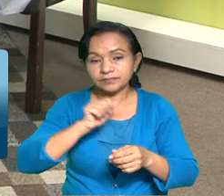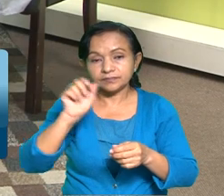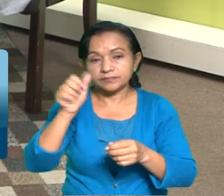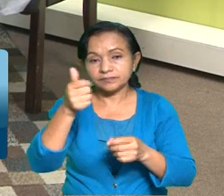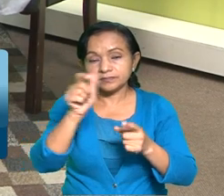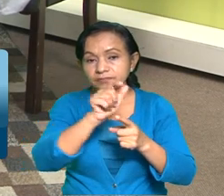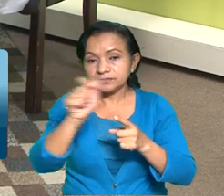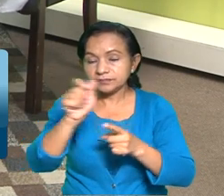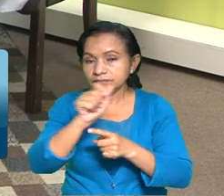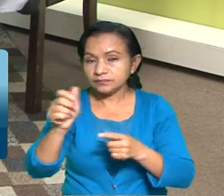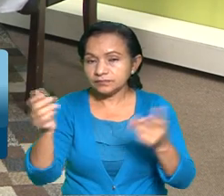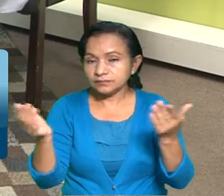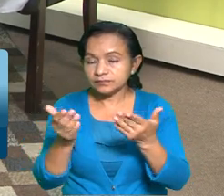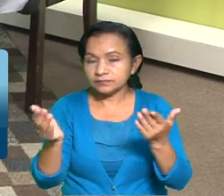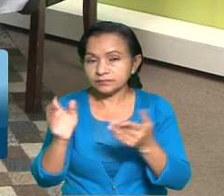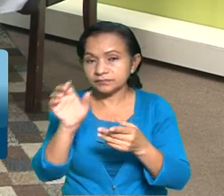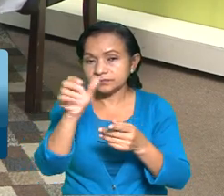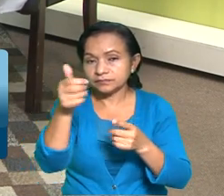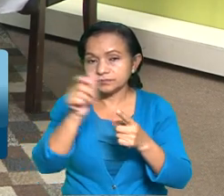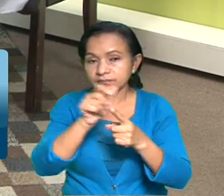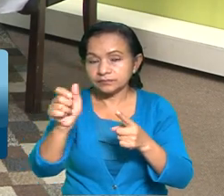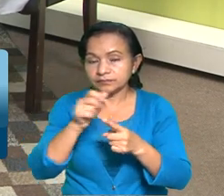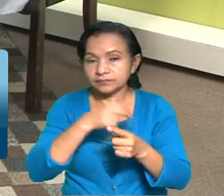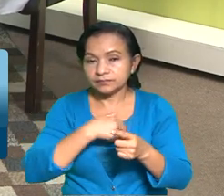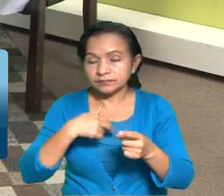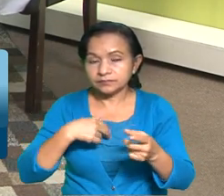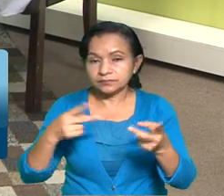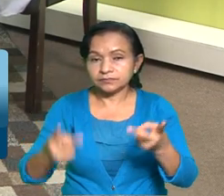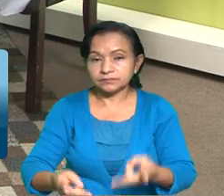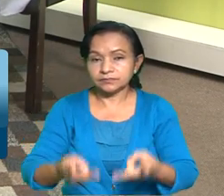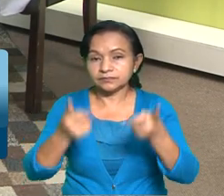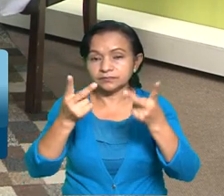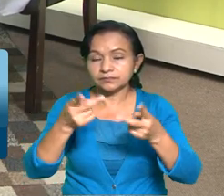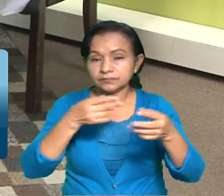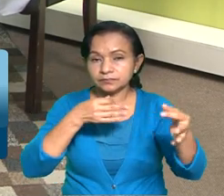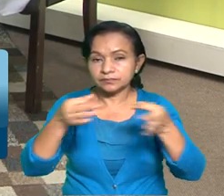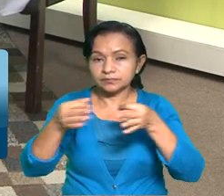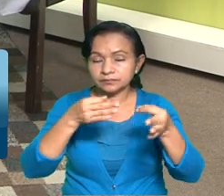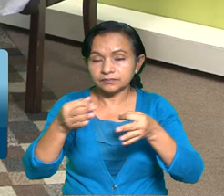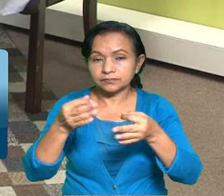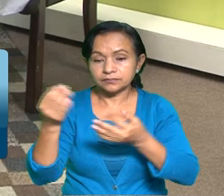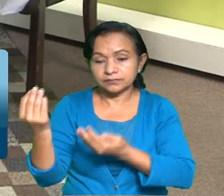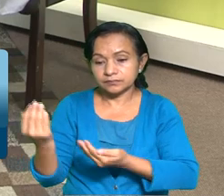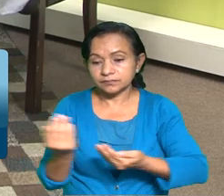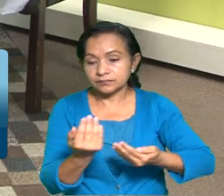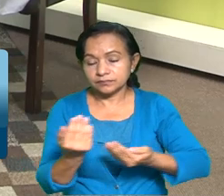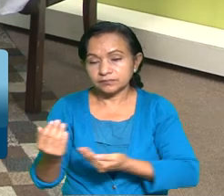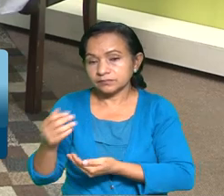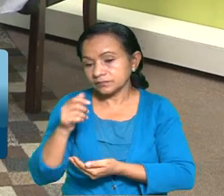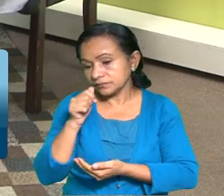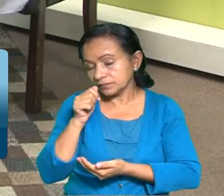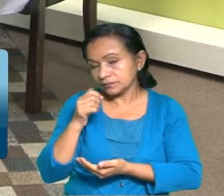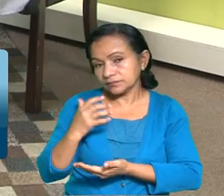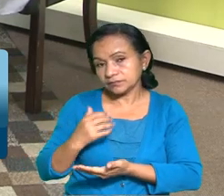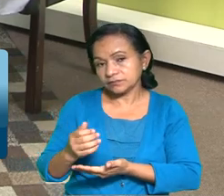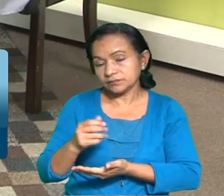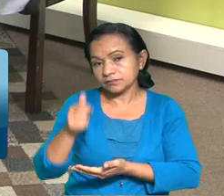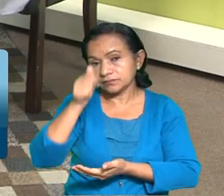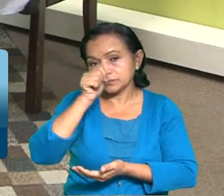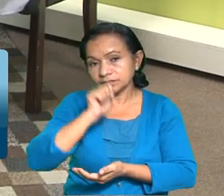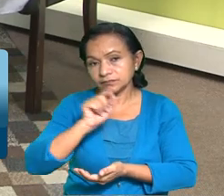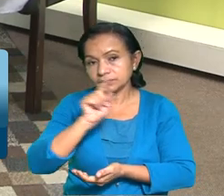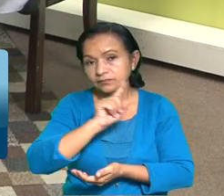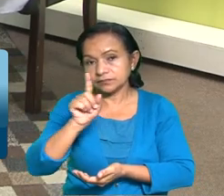Como en los 6 meses, en los primeros 6 meses de vida, ustedes recomiendan lactancia materna exclusiva. No se le puede dar agua al niño